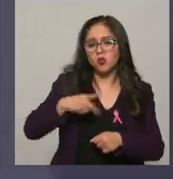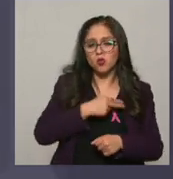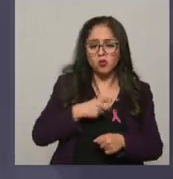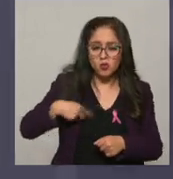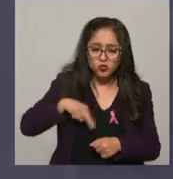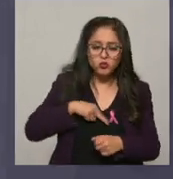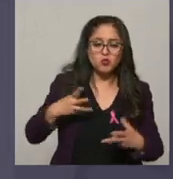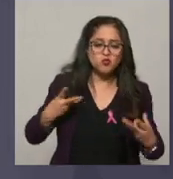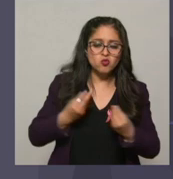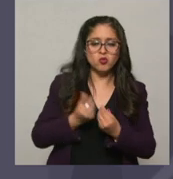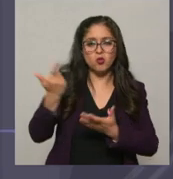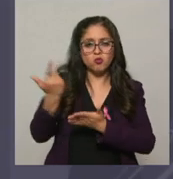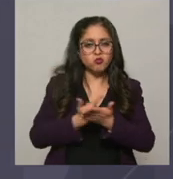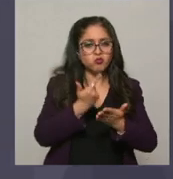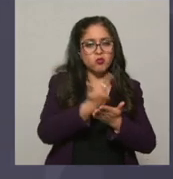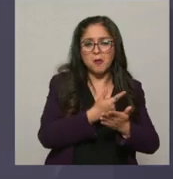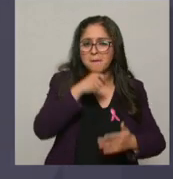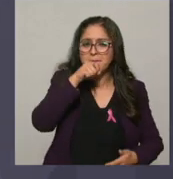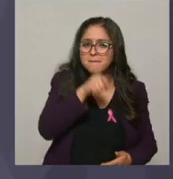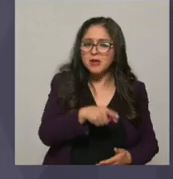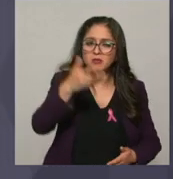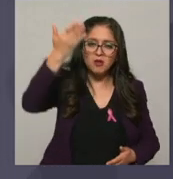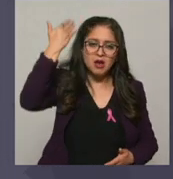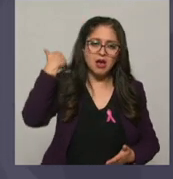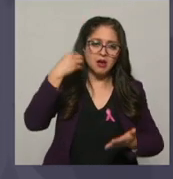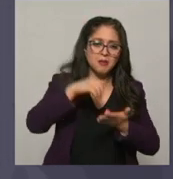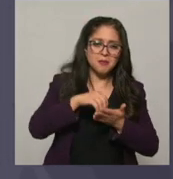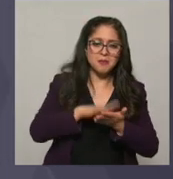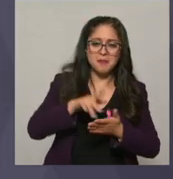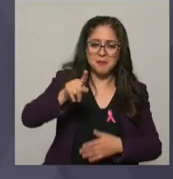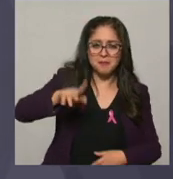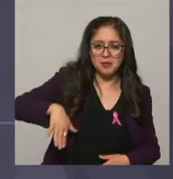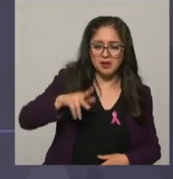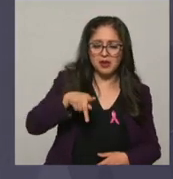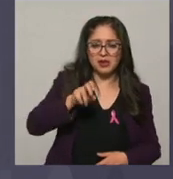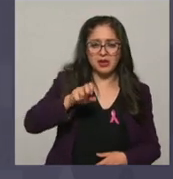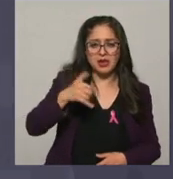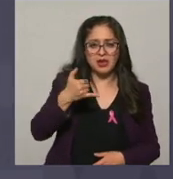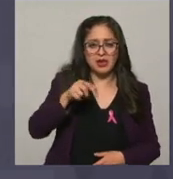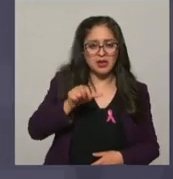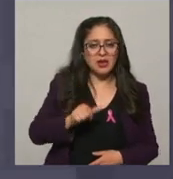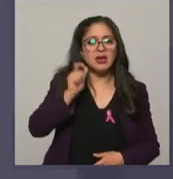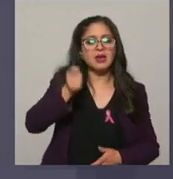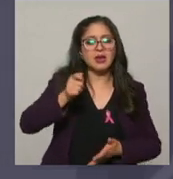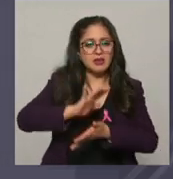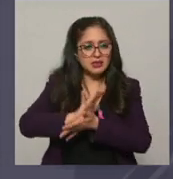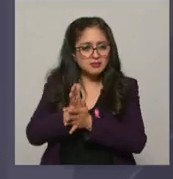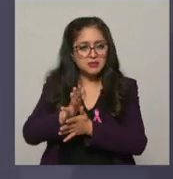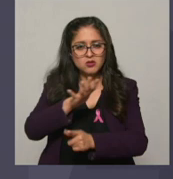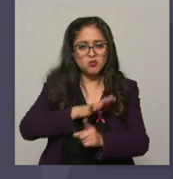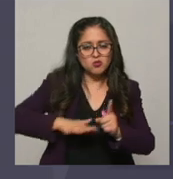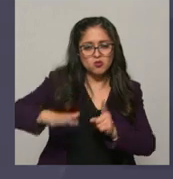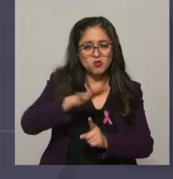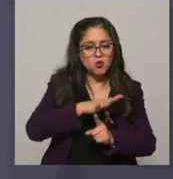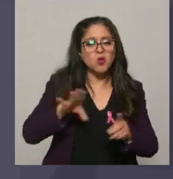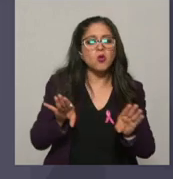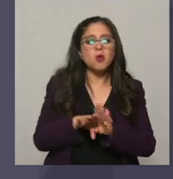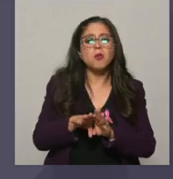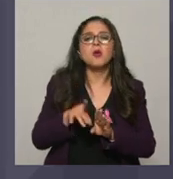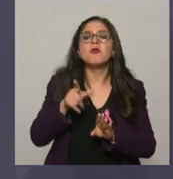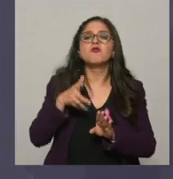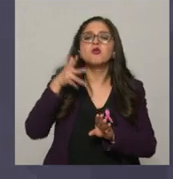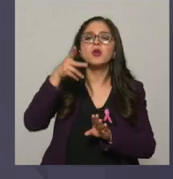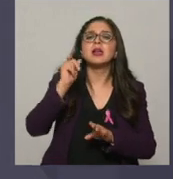documentando otro momento que precisamente ya señalaba Kenia, que tiene que ver con la discriminación estructural arraigada a la sociedad. ¿Qué